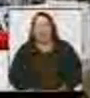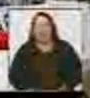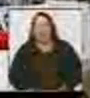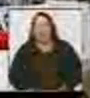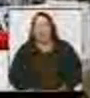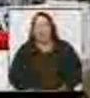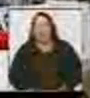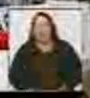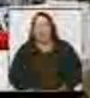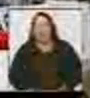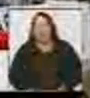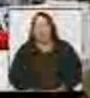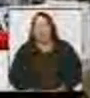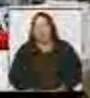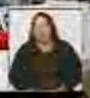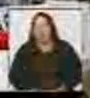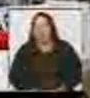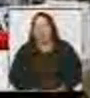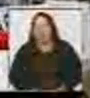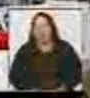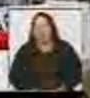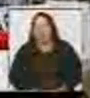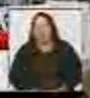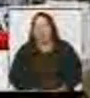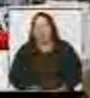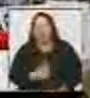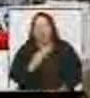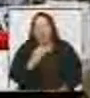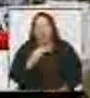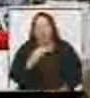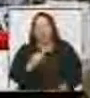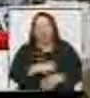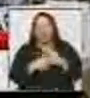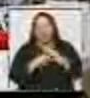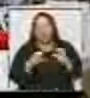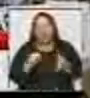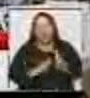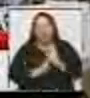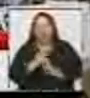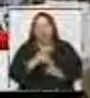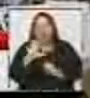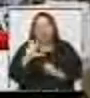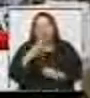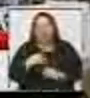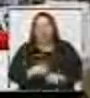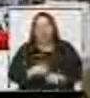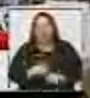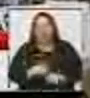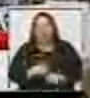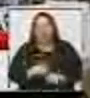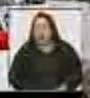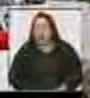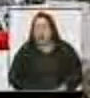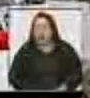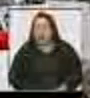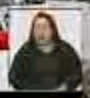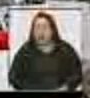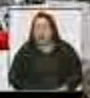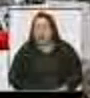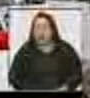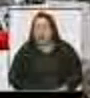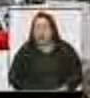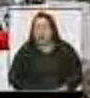ha ido encontrando y agravando, según datos del propio INEI, que la población que supera los 55 años y llega a los